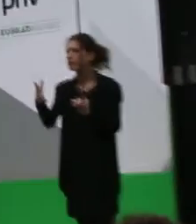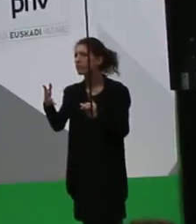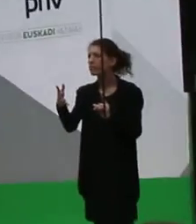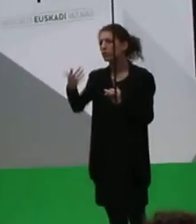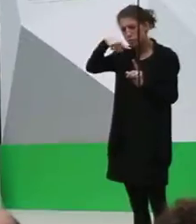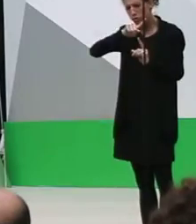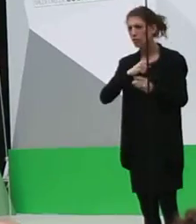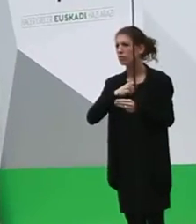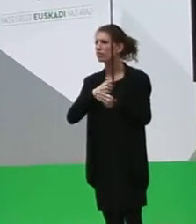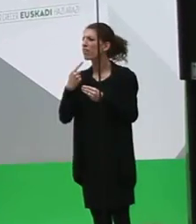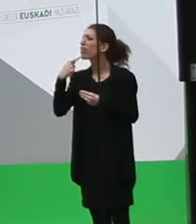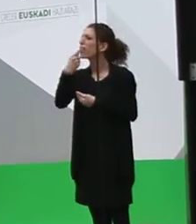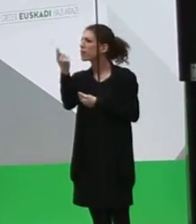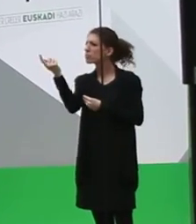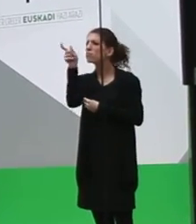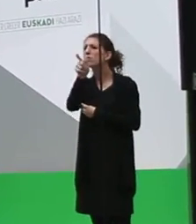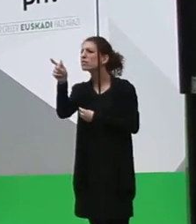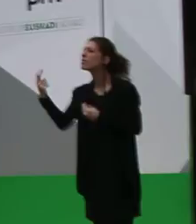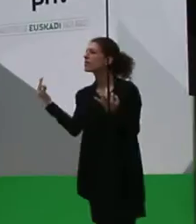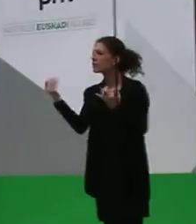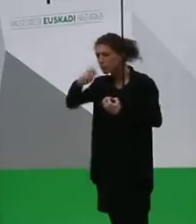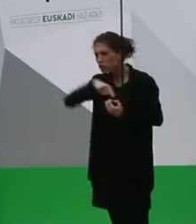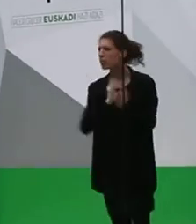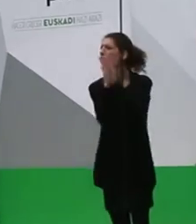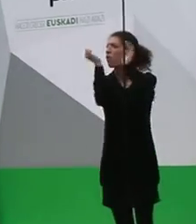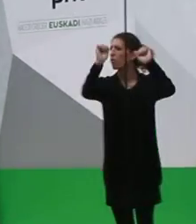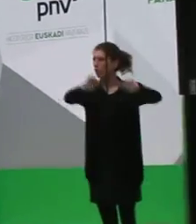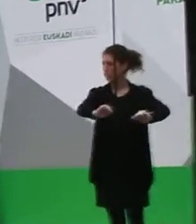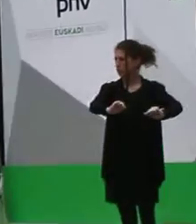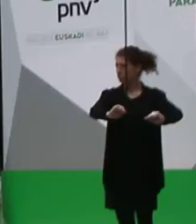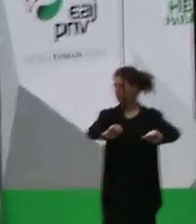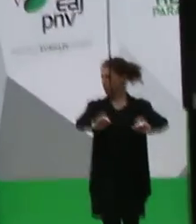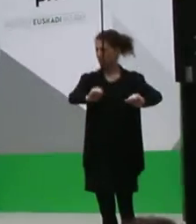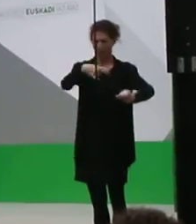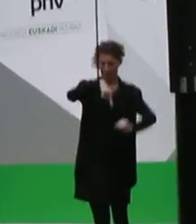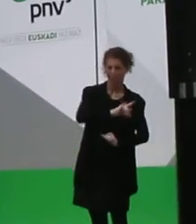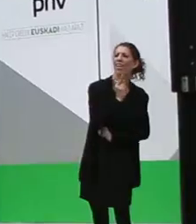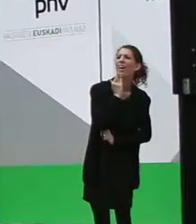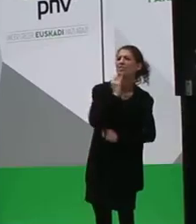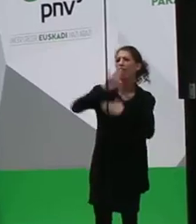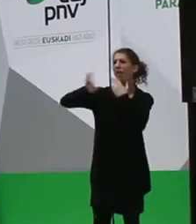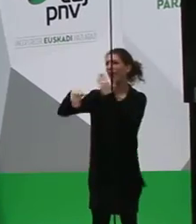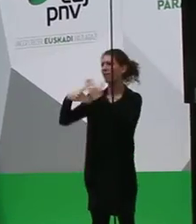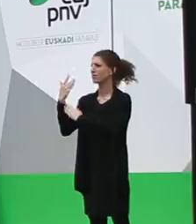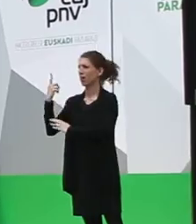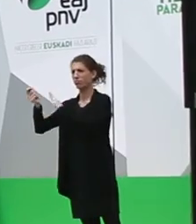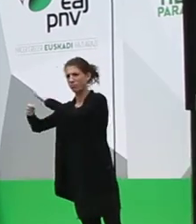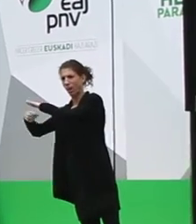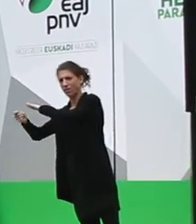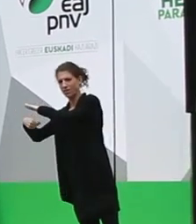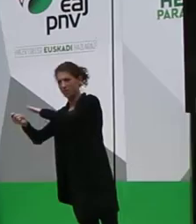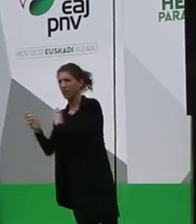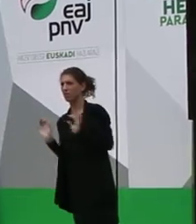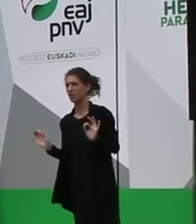acuerdo es lo que ofrecemos a la ciudadanía. Desde Getxo hasta Gasteiz. Nos comprometemos a hacer